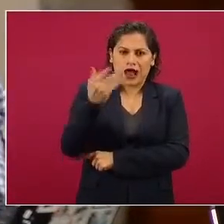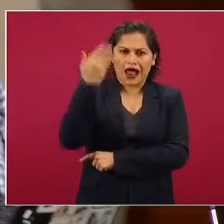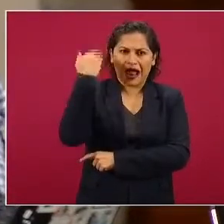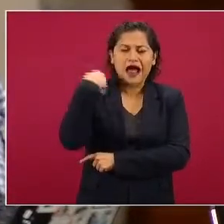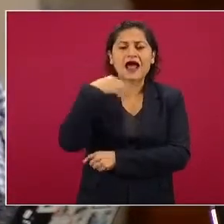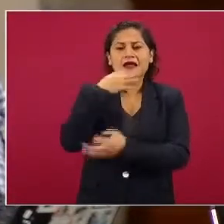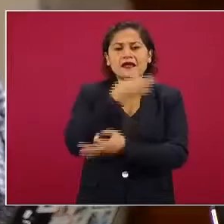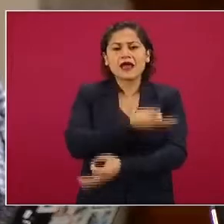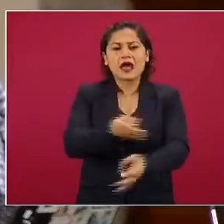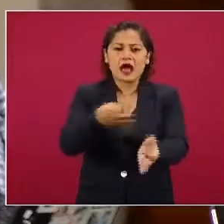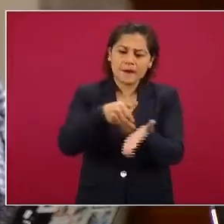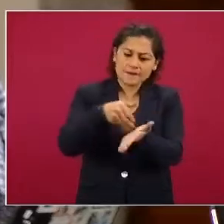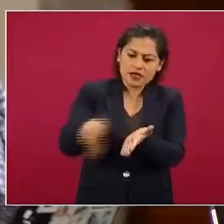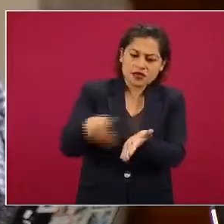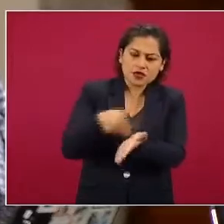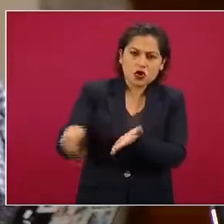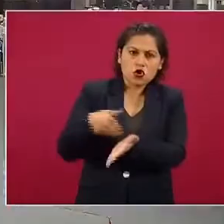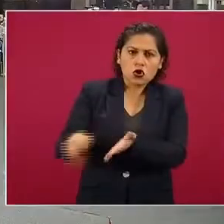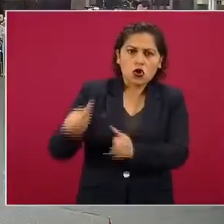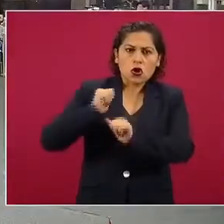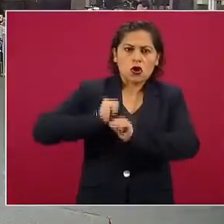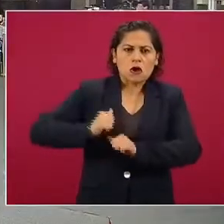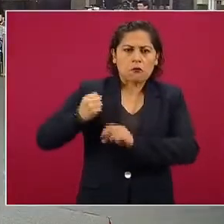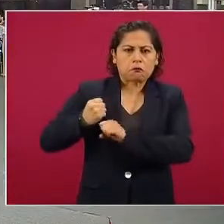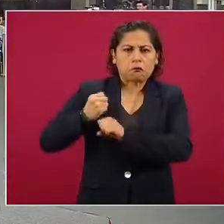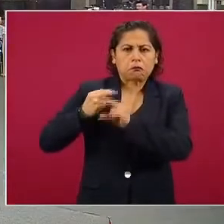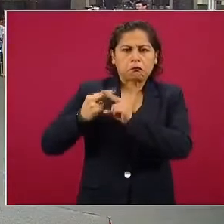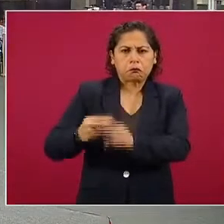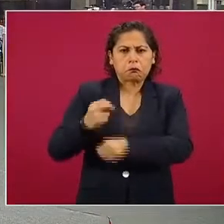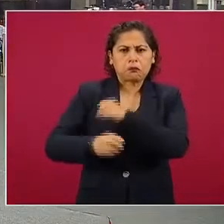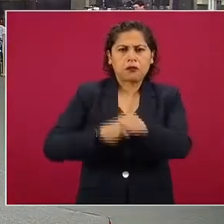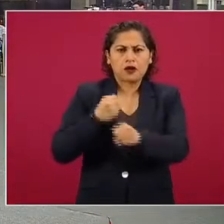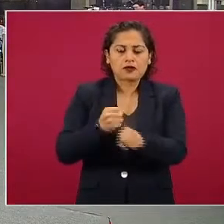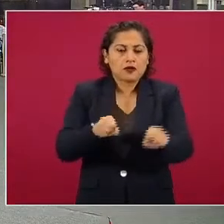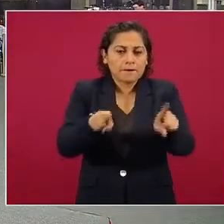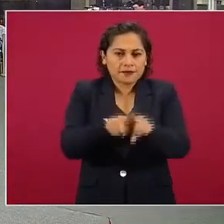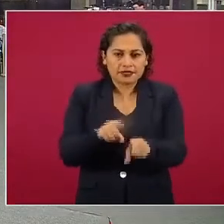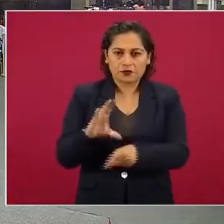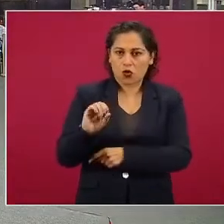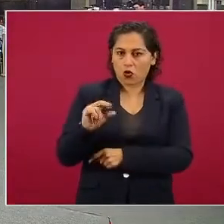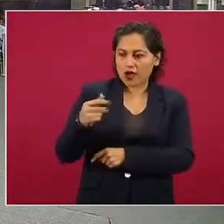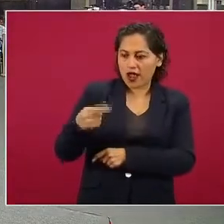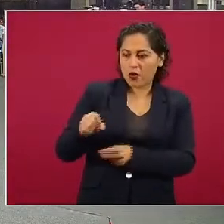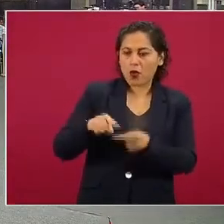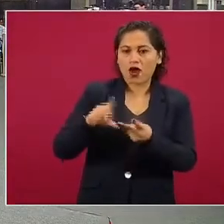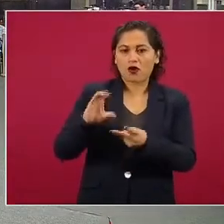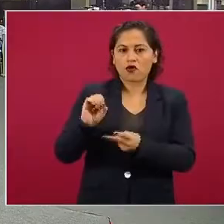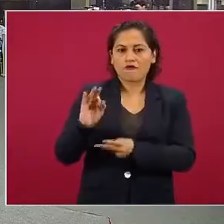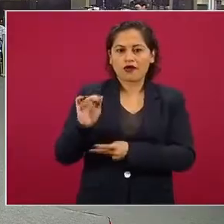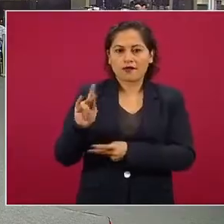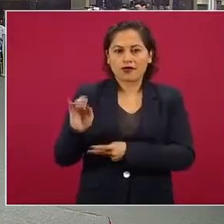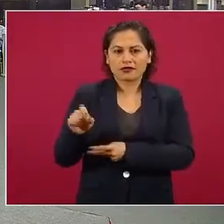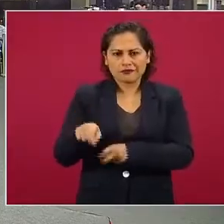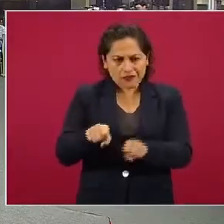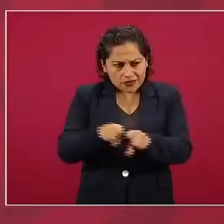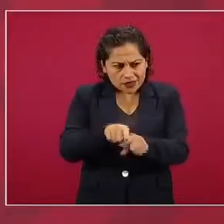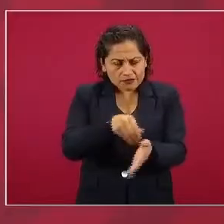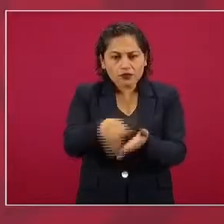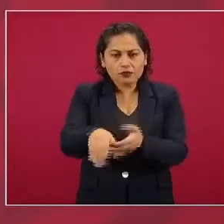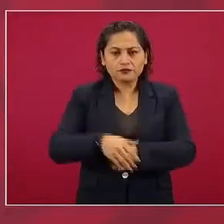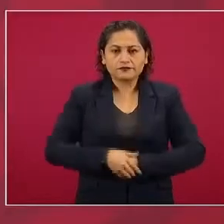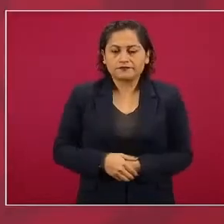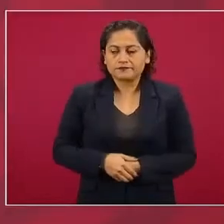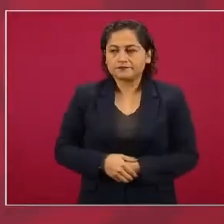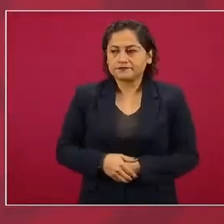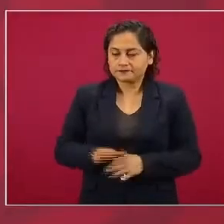como se hizo en Conagua y en Cofepris? Gracias, presidente. Bueno, se está limpiando el gobierno, pues es